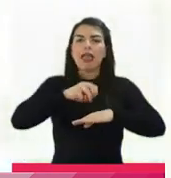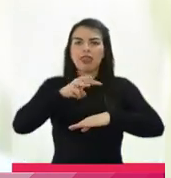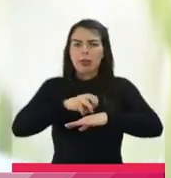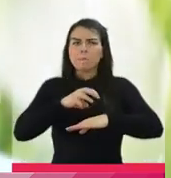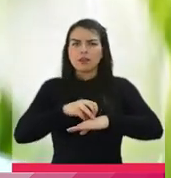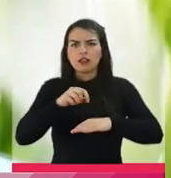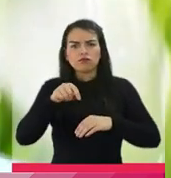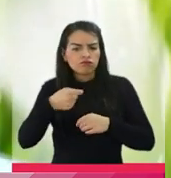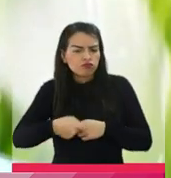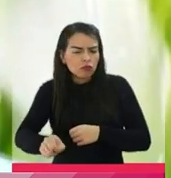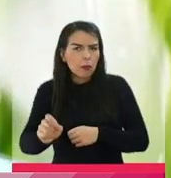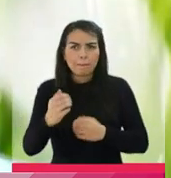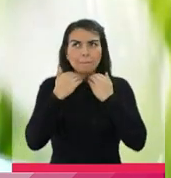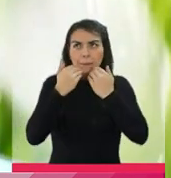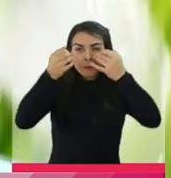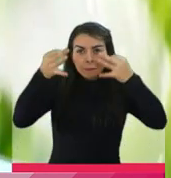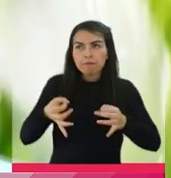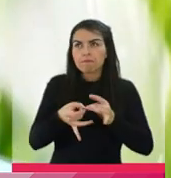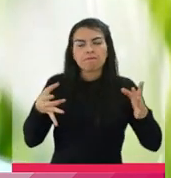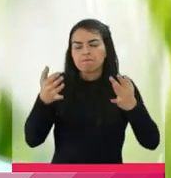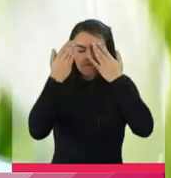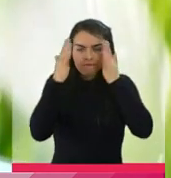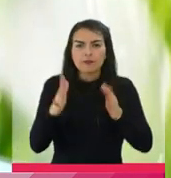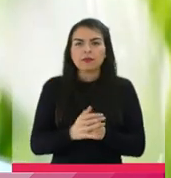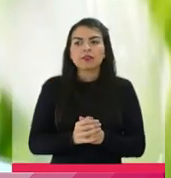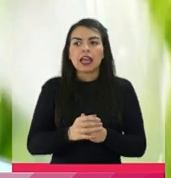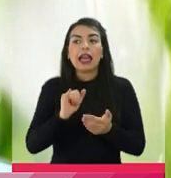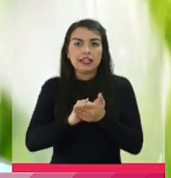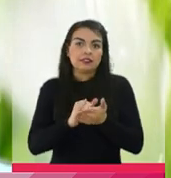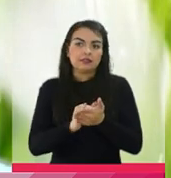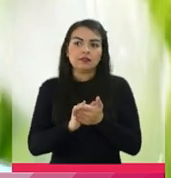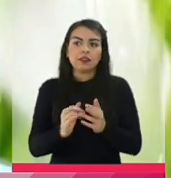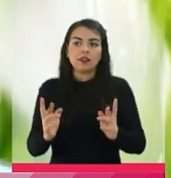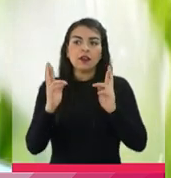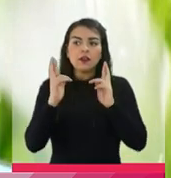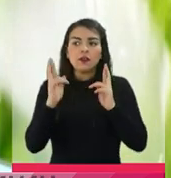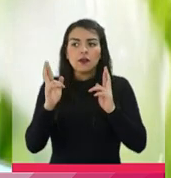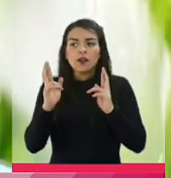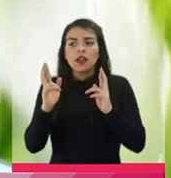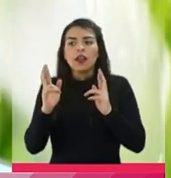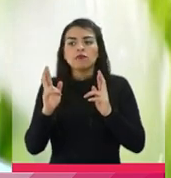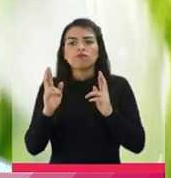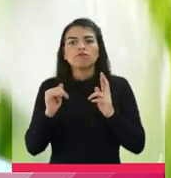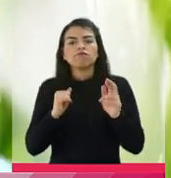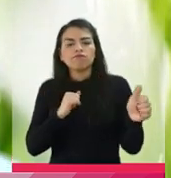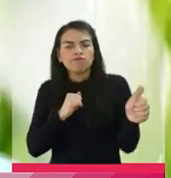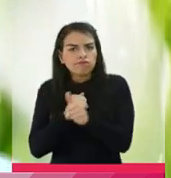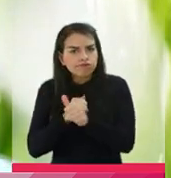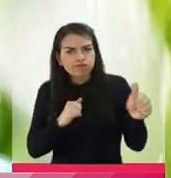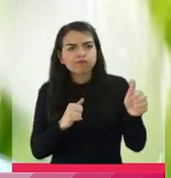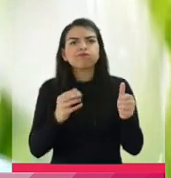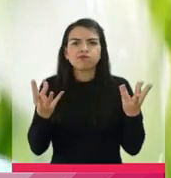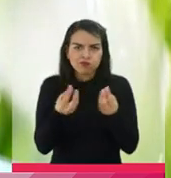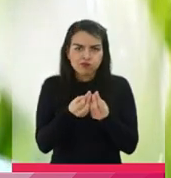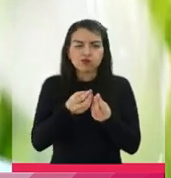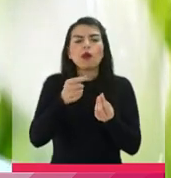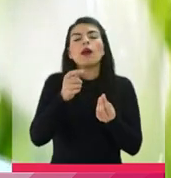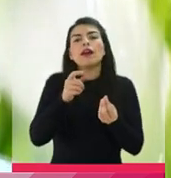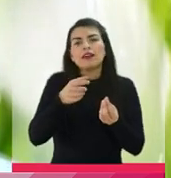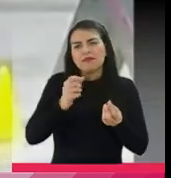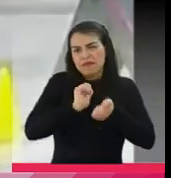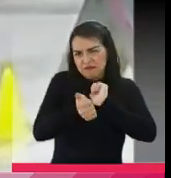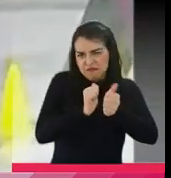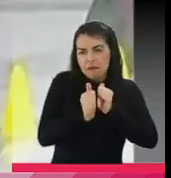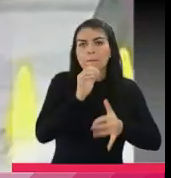concretado. Se va a garantizar el traslado de Yosiri Urrutia y el profesor Duani a